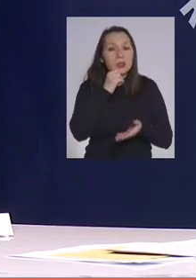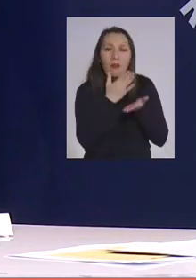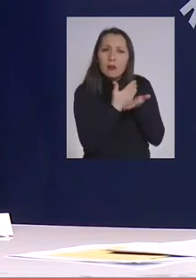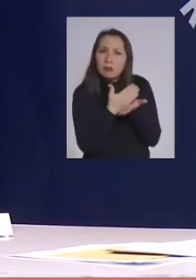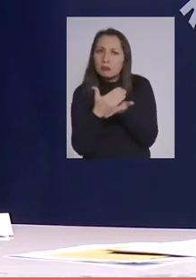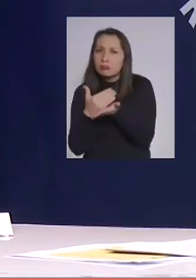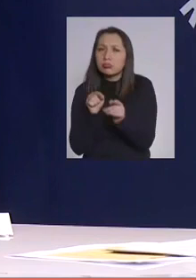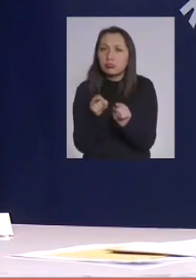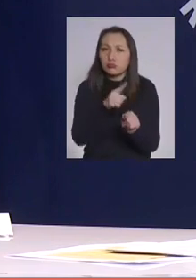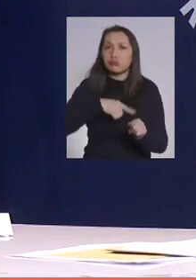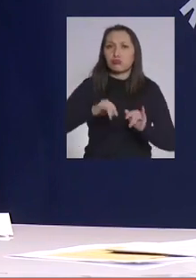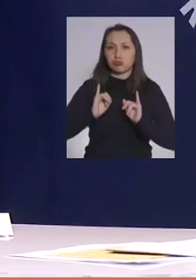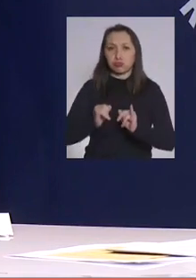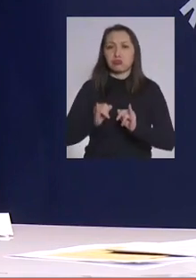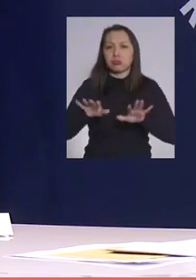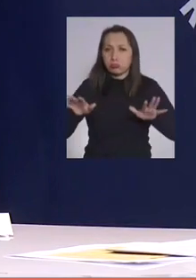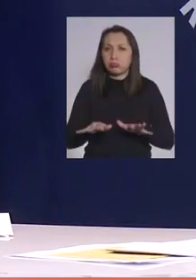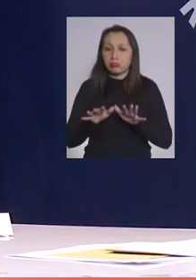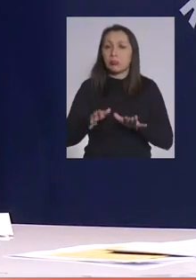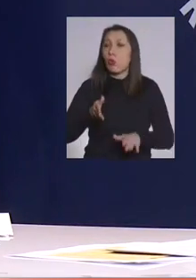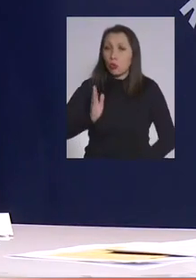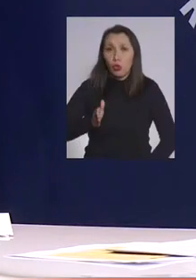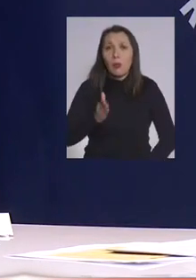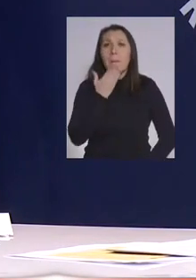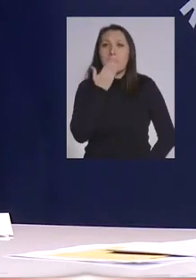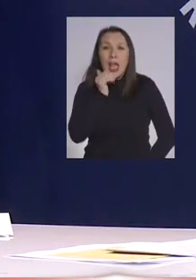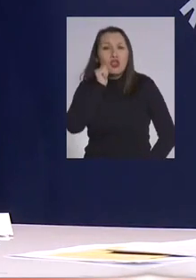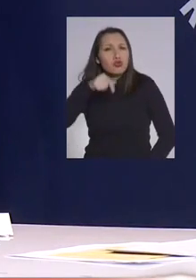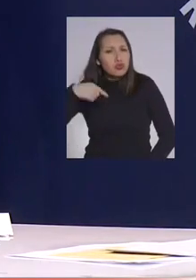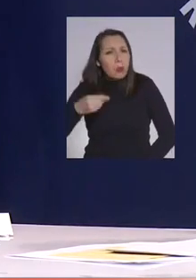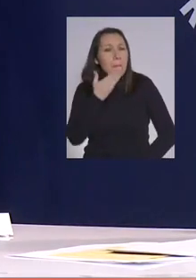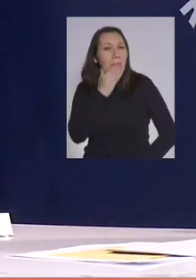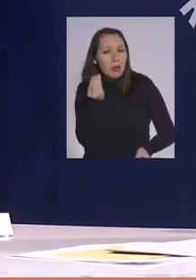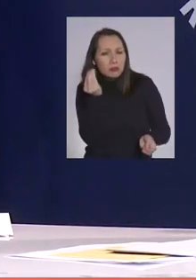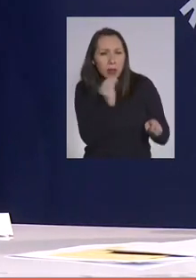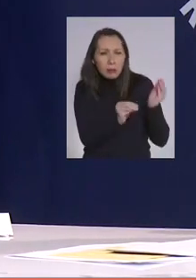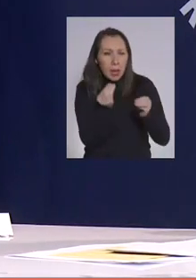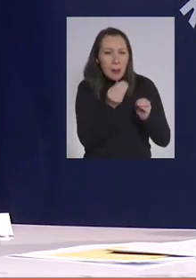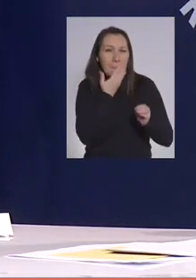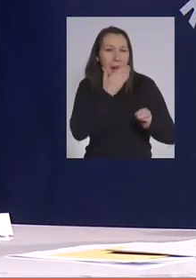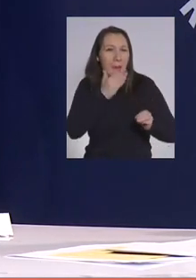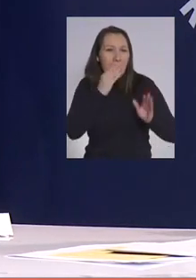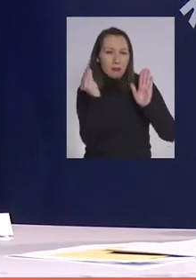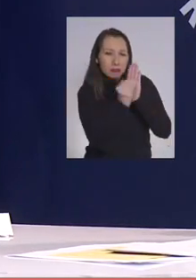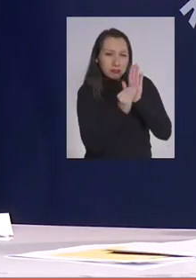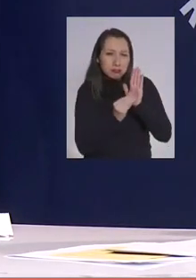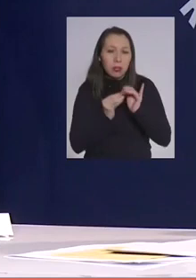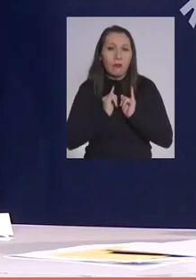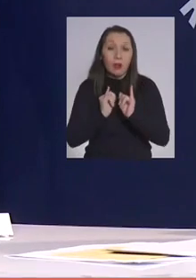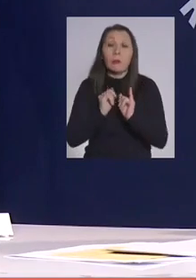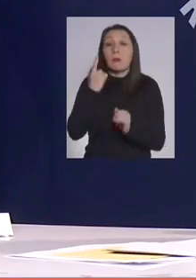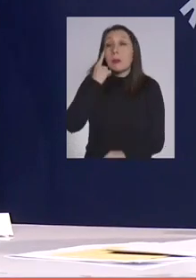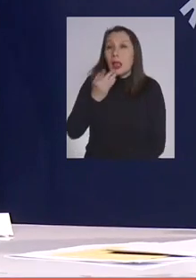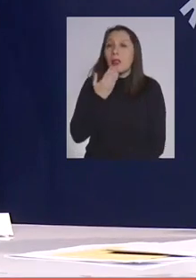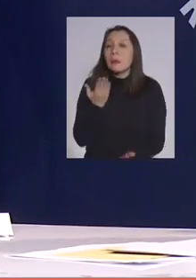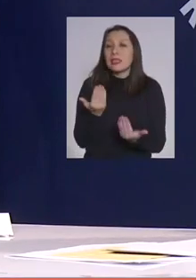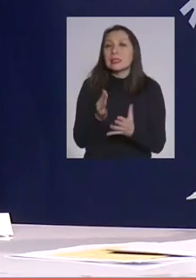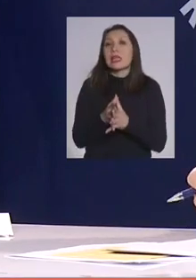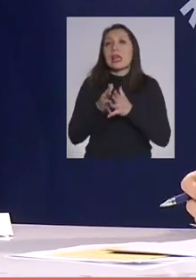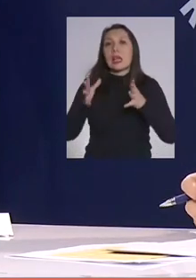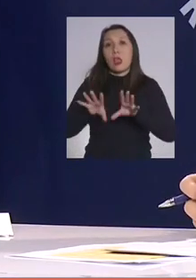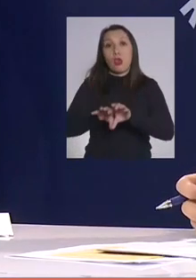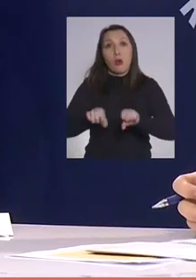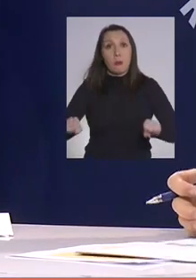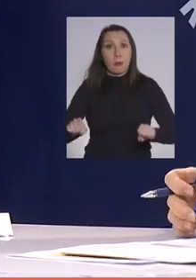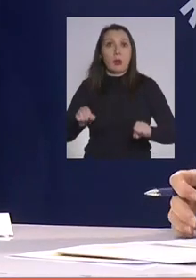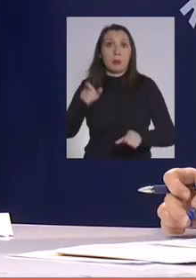sí llevando a cabo la vamos a seguir mejorando fortaleciendo pero también necesitamos un gran compromiso de la